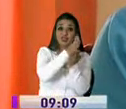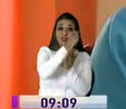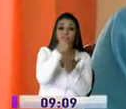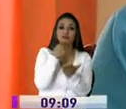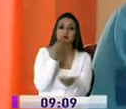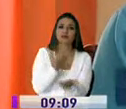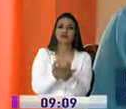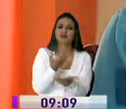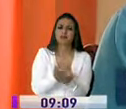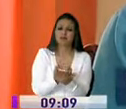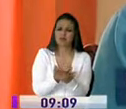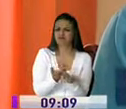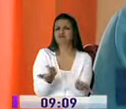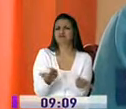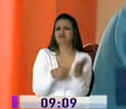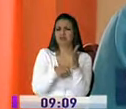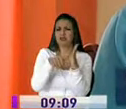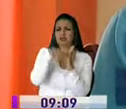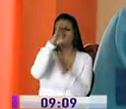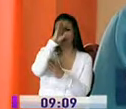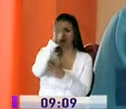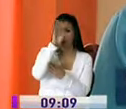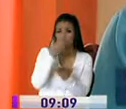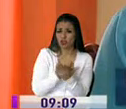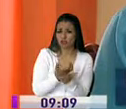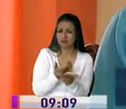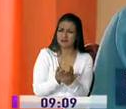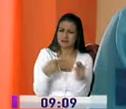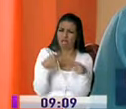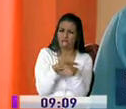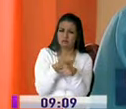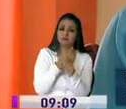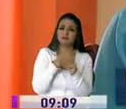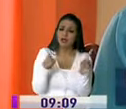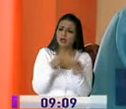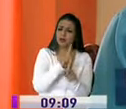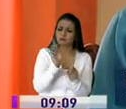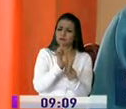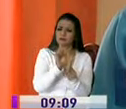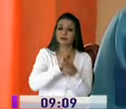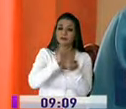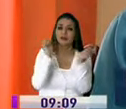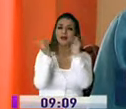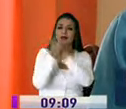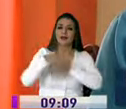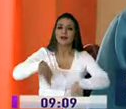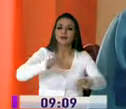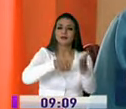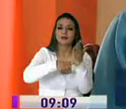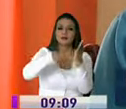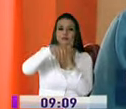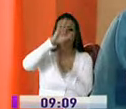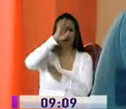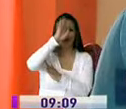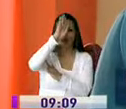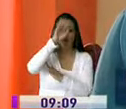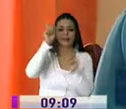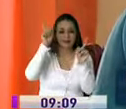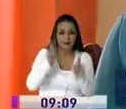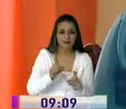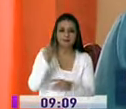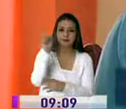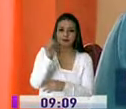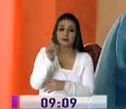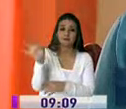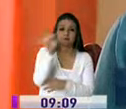economista. Pero yo creo que el tema aquí es un cambio de aires en el Ministerio del Interior. Traer gente